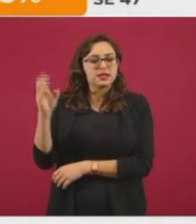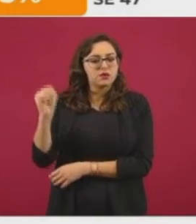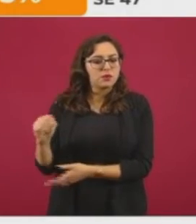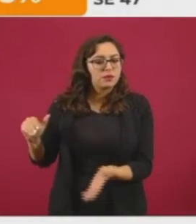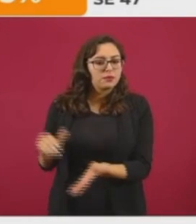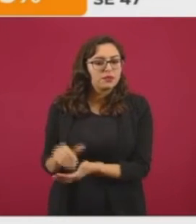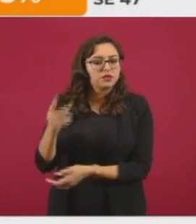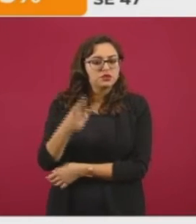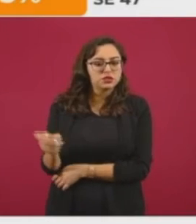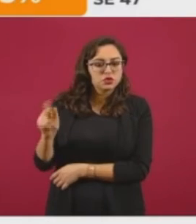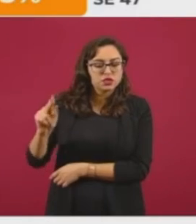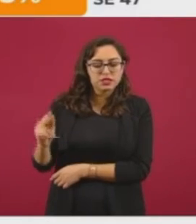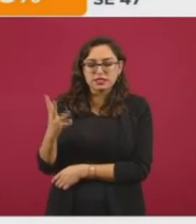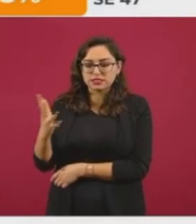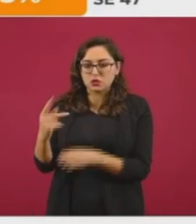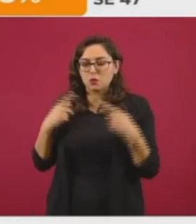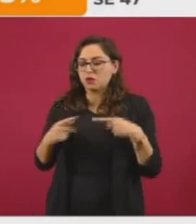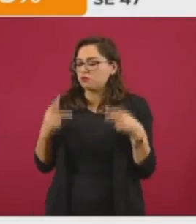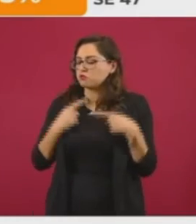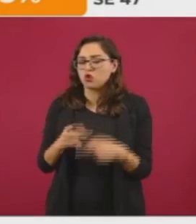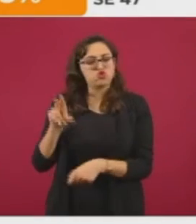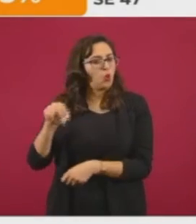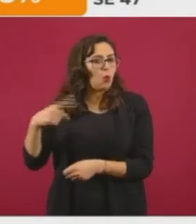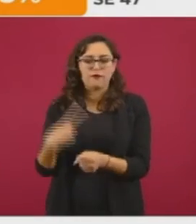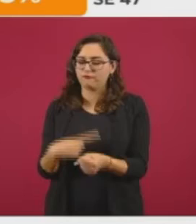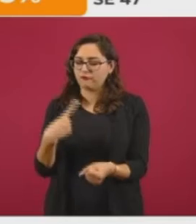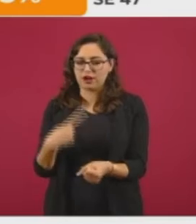1.369.285 personas con resultado negativo,